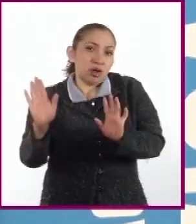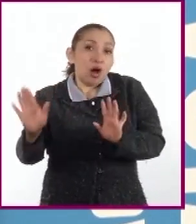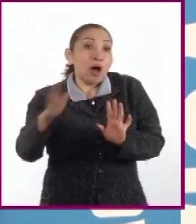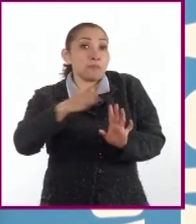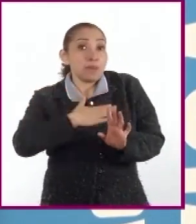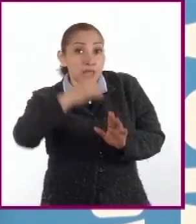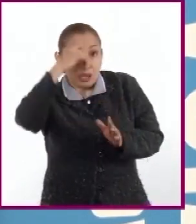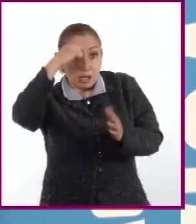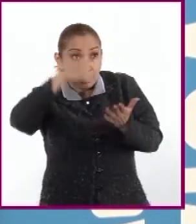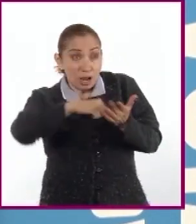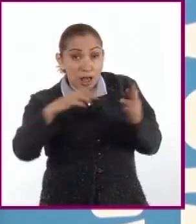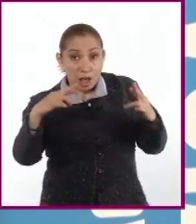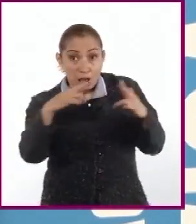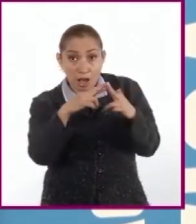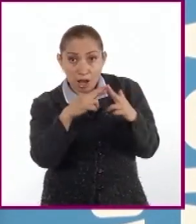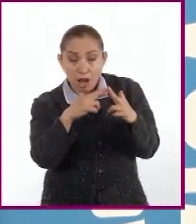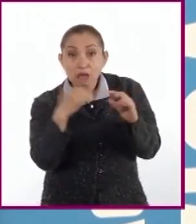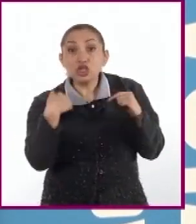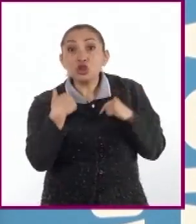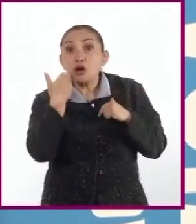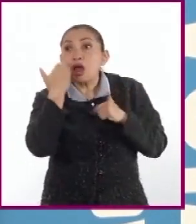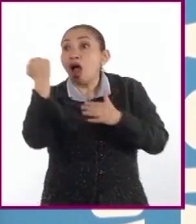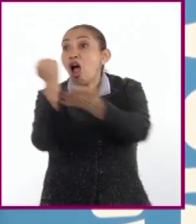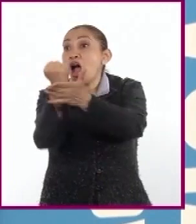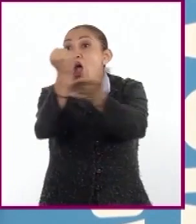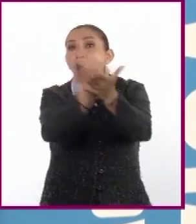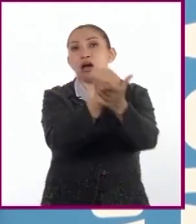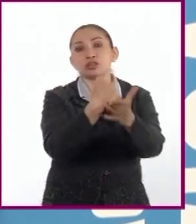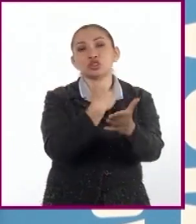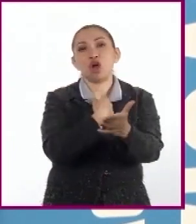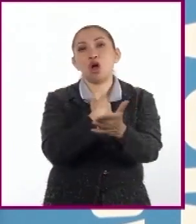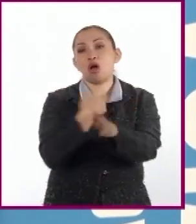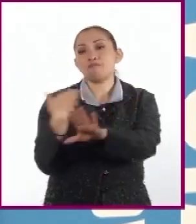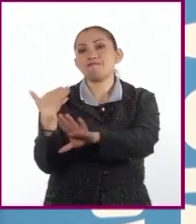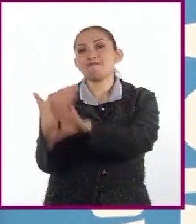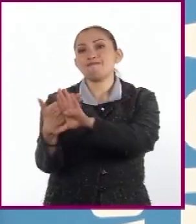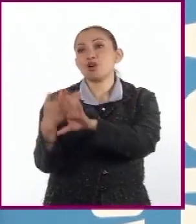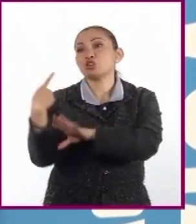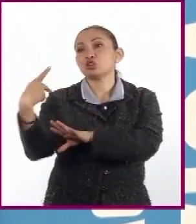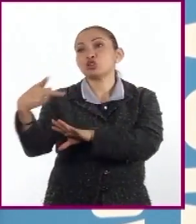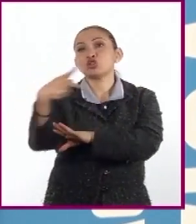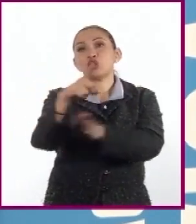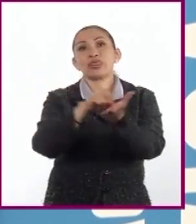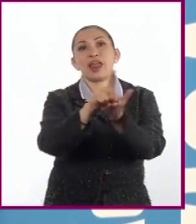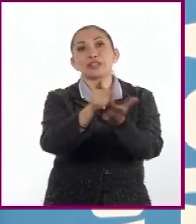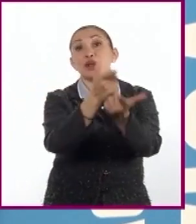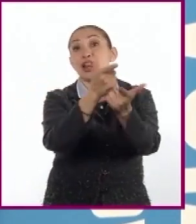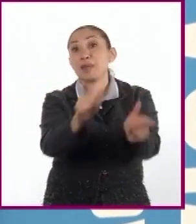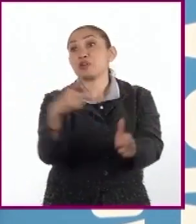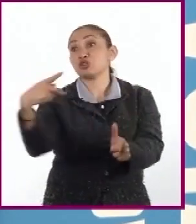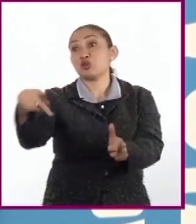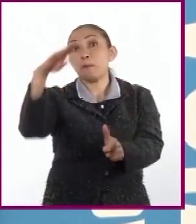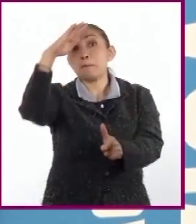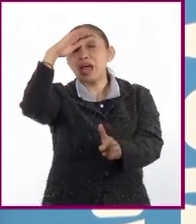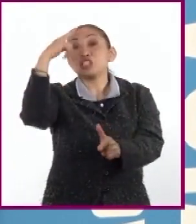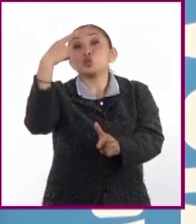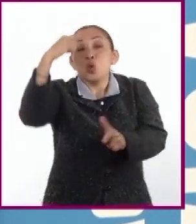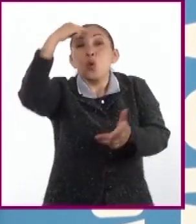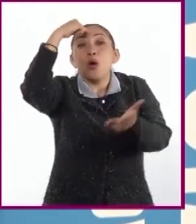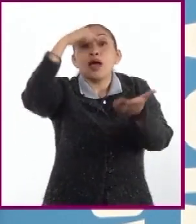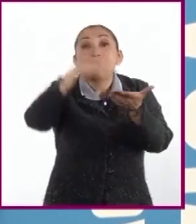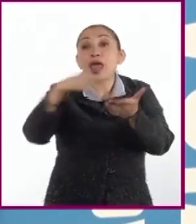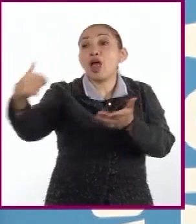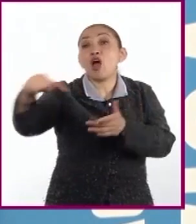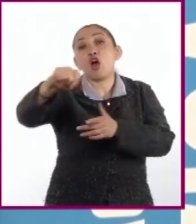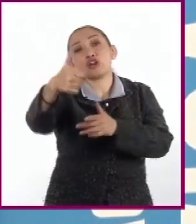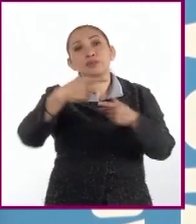nuestras creencias. Si lo pretendiéramos así, estaríamos coartando el derecho a la libertad de pensamiento y de creencia de